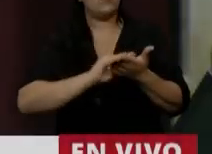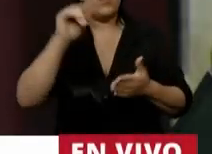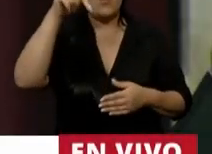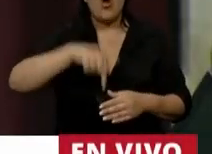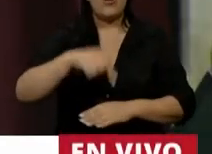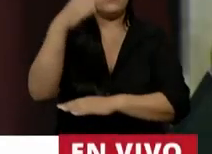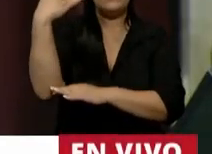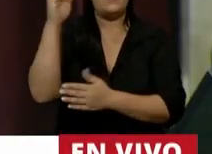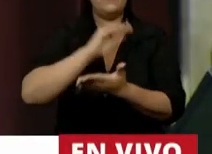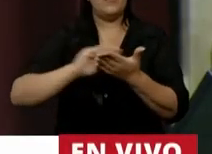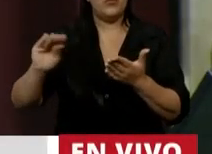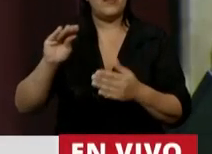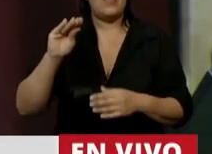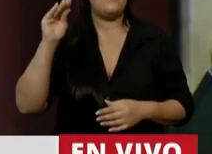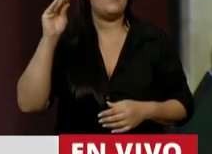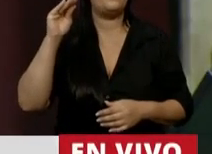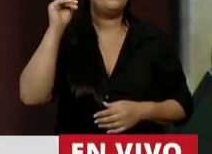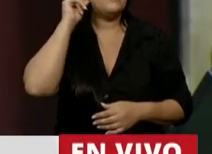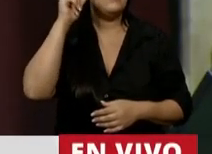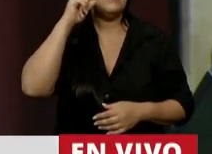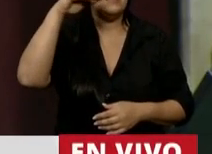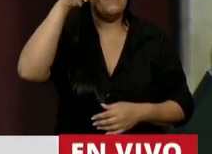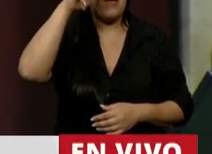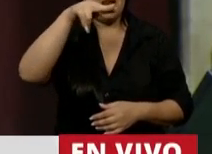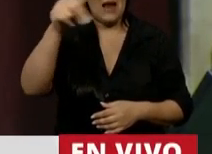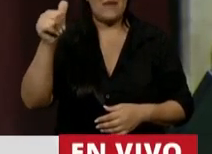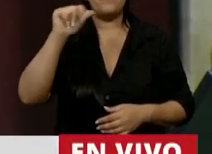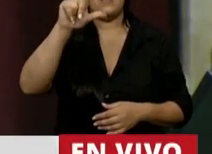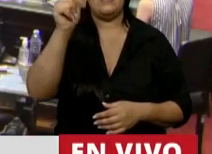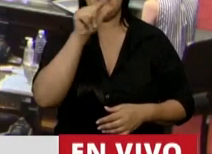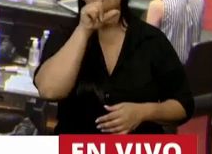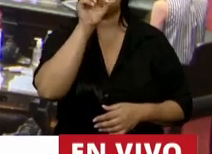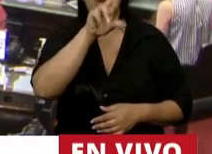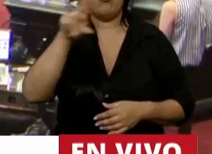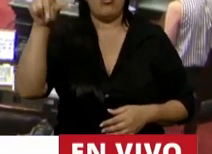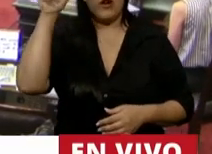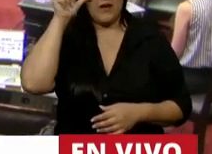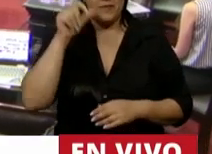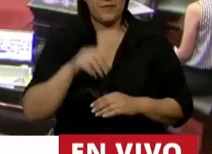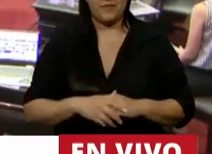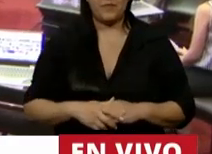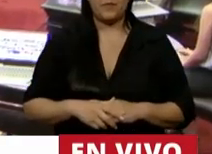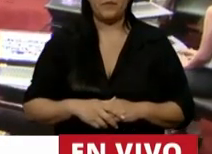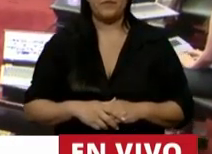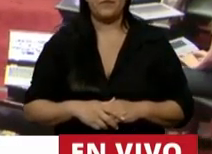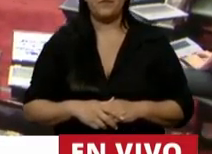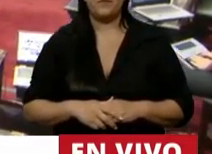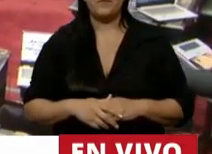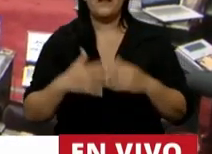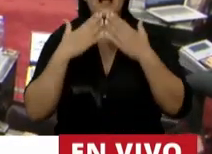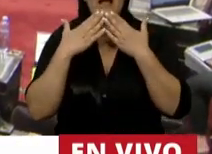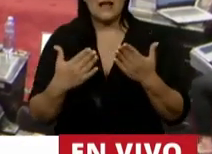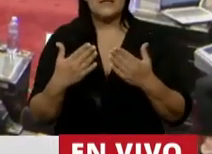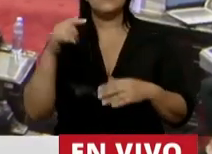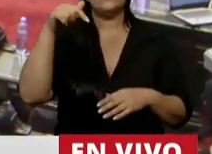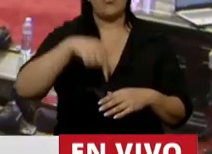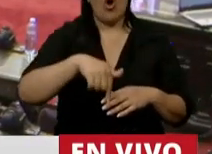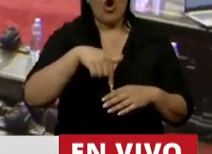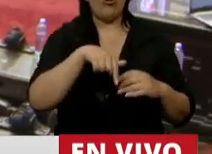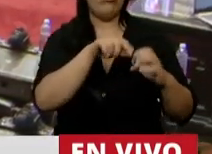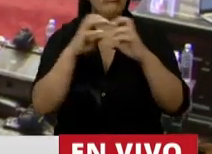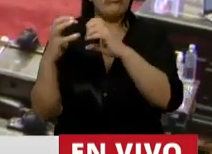Tiene la palabra la diputada Jimena Latorre. Muchas gracias, señor presidente. Bueno, hoy estamos aquí para discutir